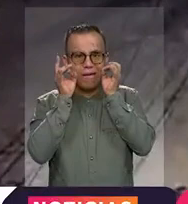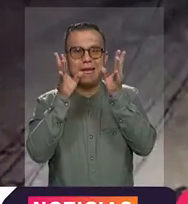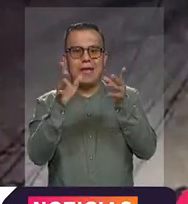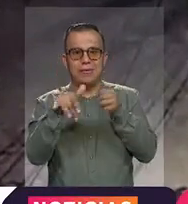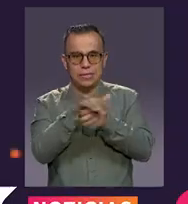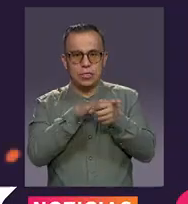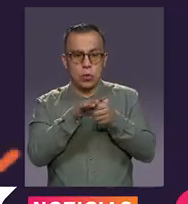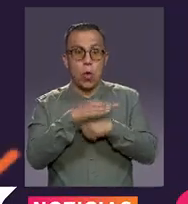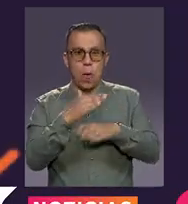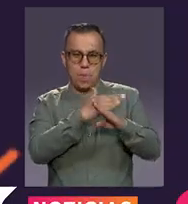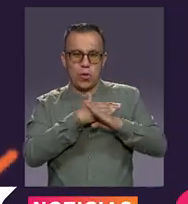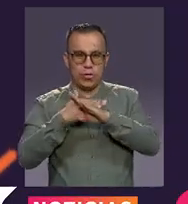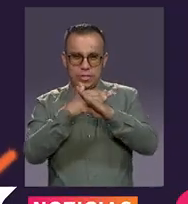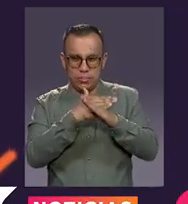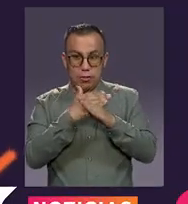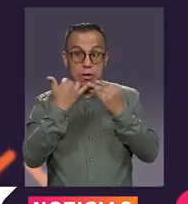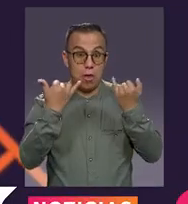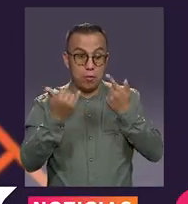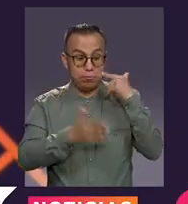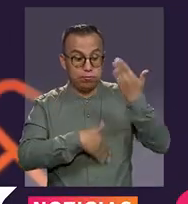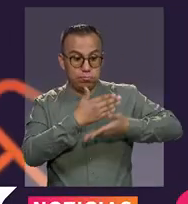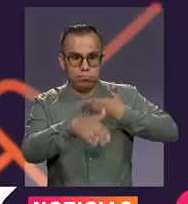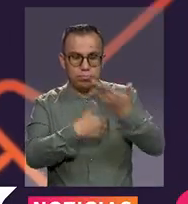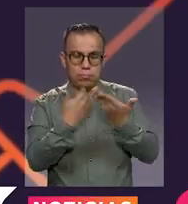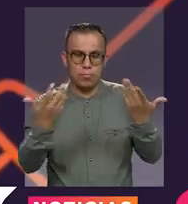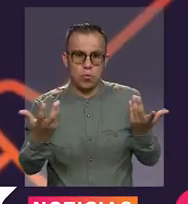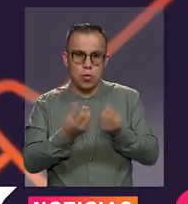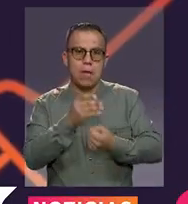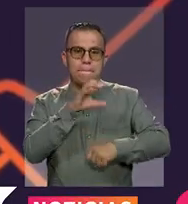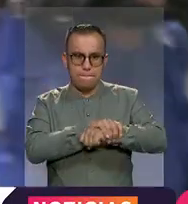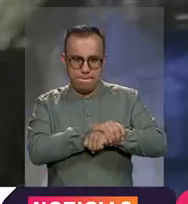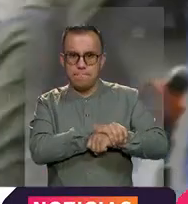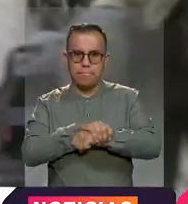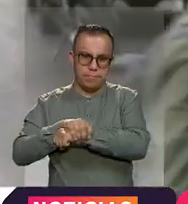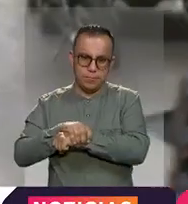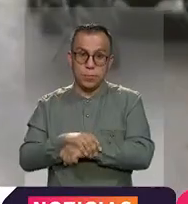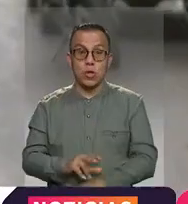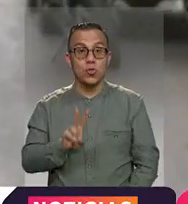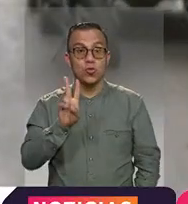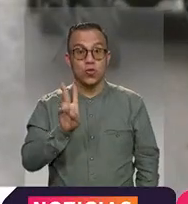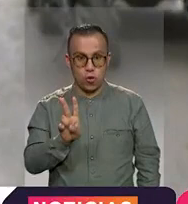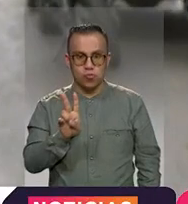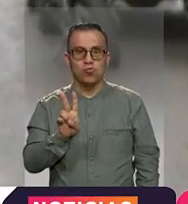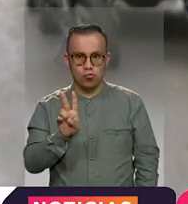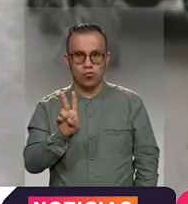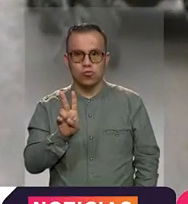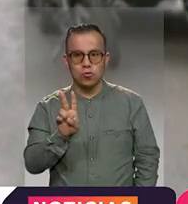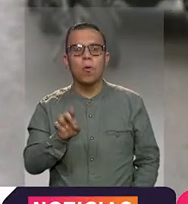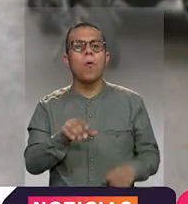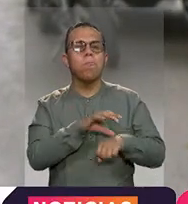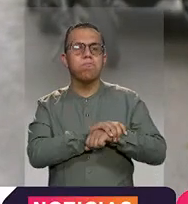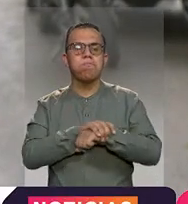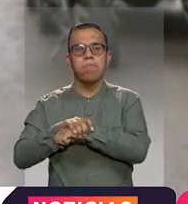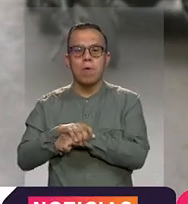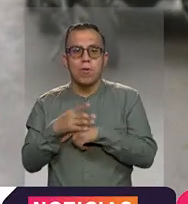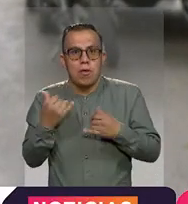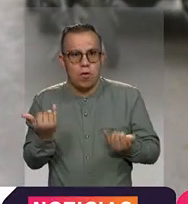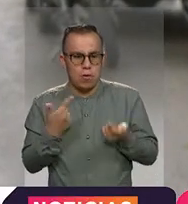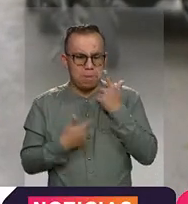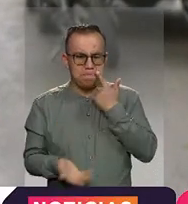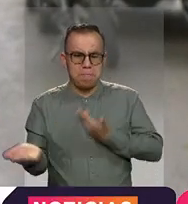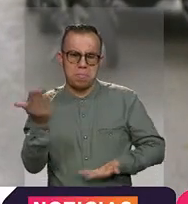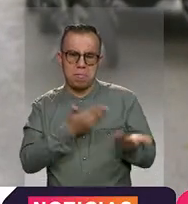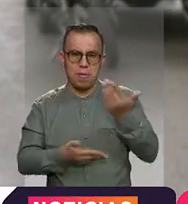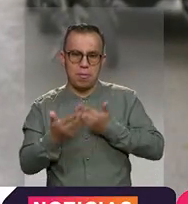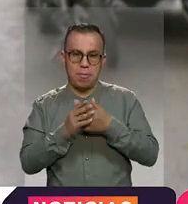pesar de la protección que llevaba. En el operativo se registraron capturas. Tenemos dos capturas en este sitio. Estamos verificando